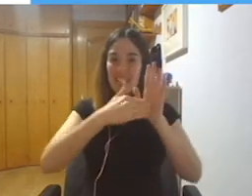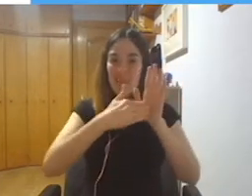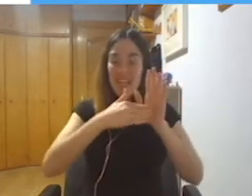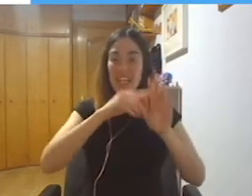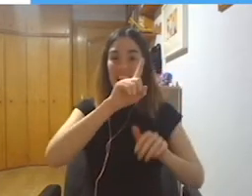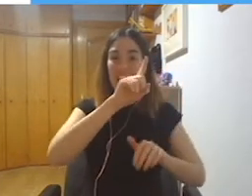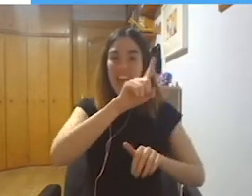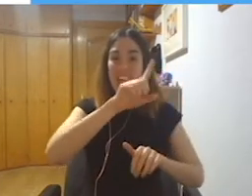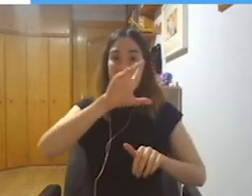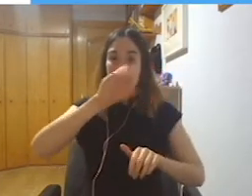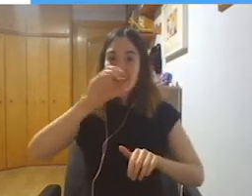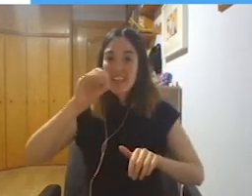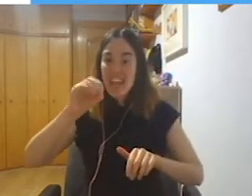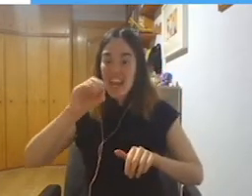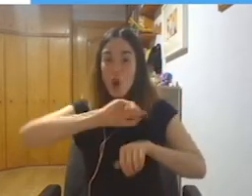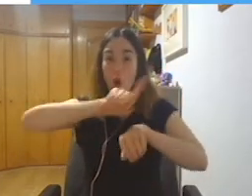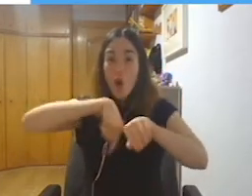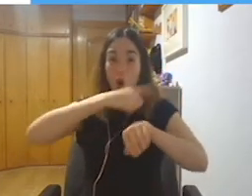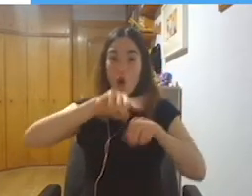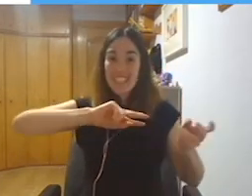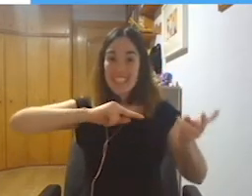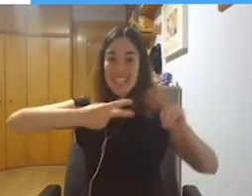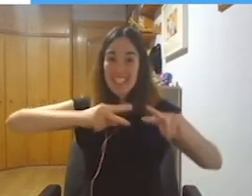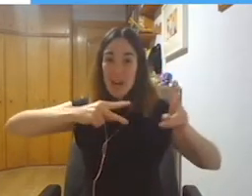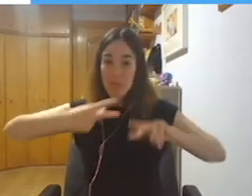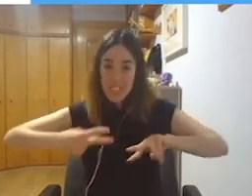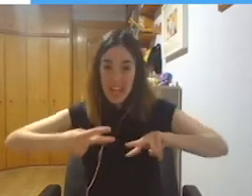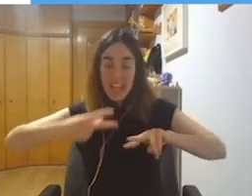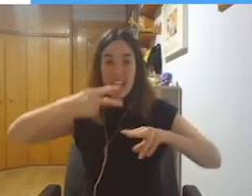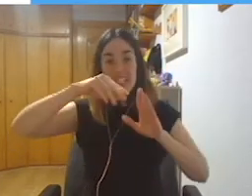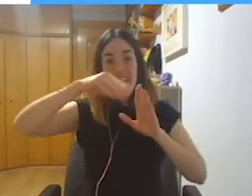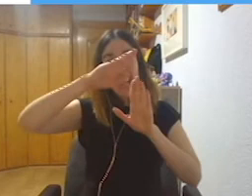menos horas, pues el